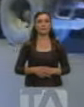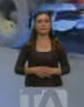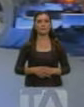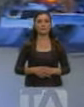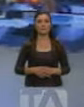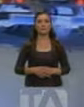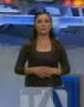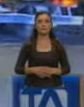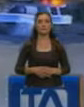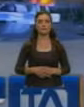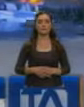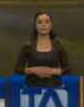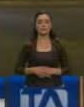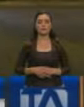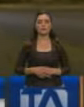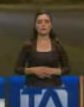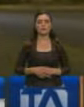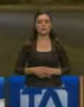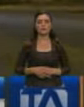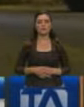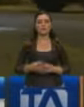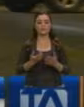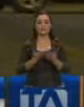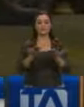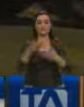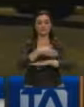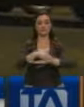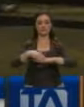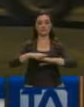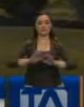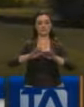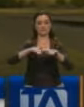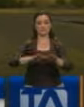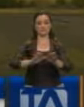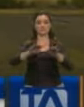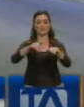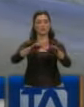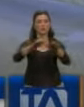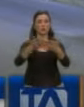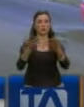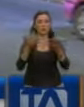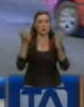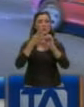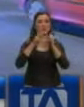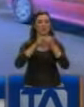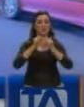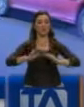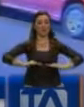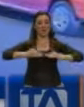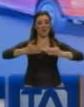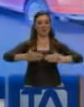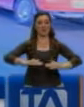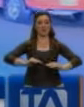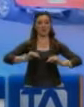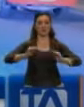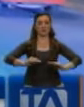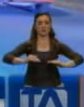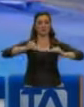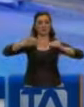El remedio resultó peor que la enfermedad en la calle Carlos Mantilla, que llega a San José de Morán, en la zona Calderón.